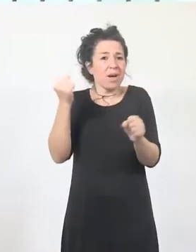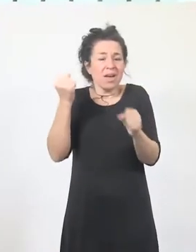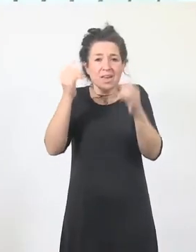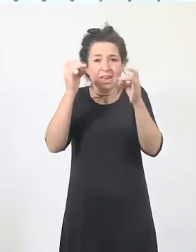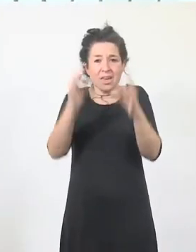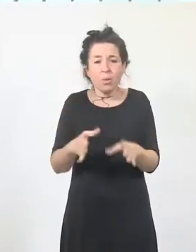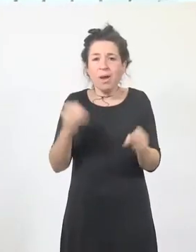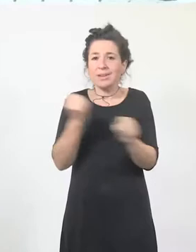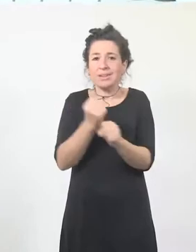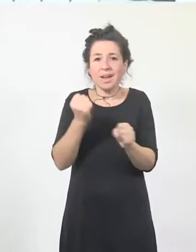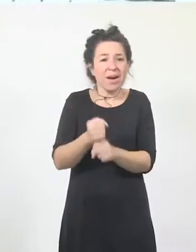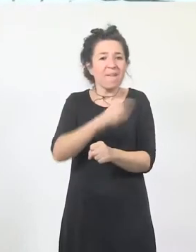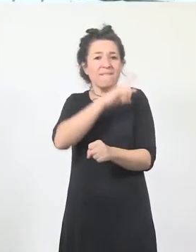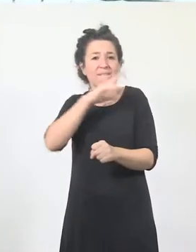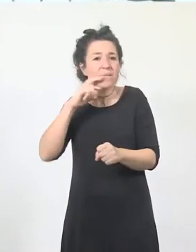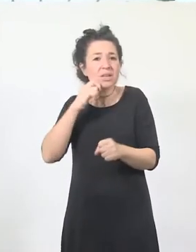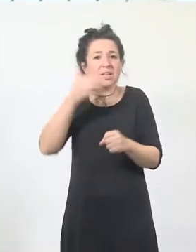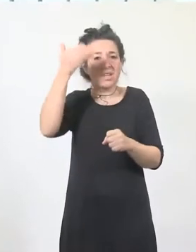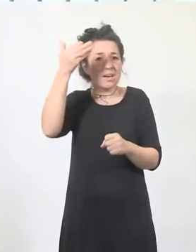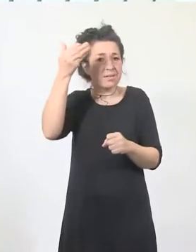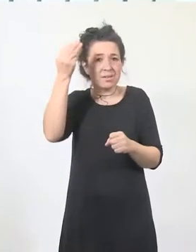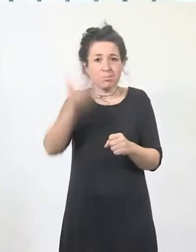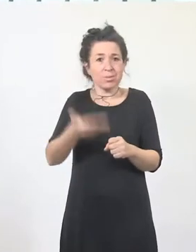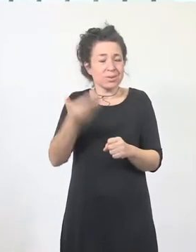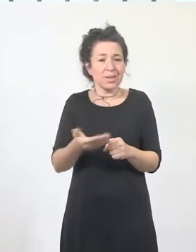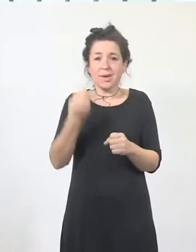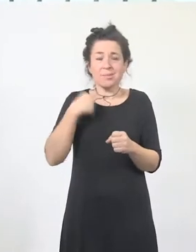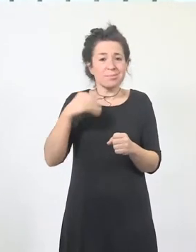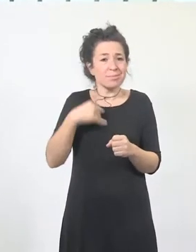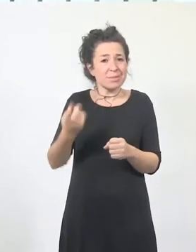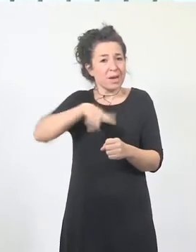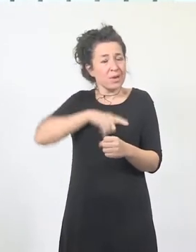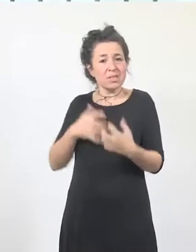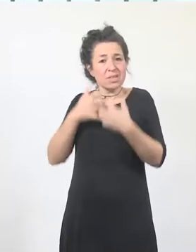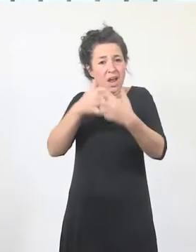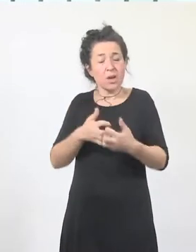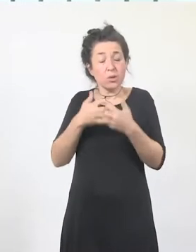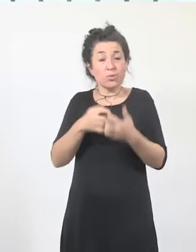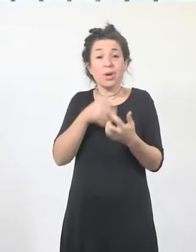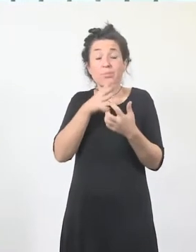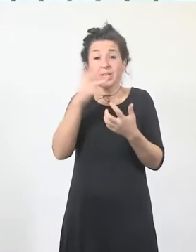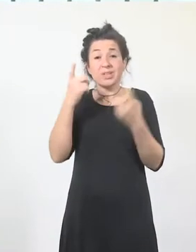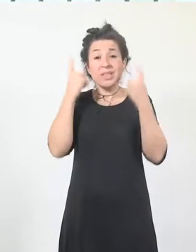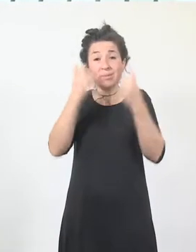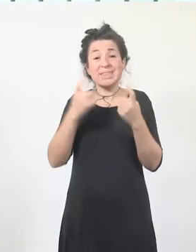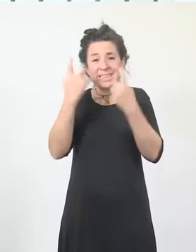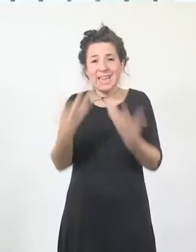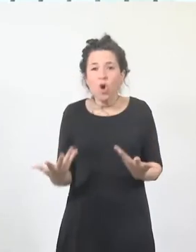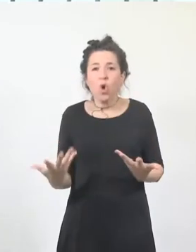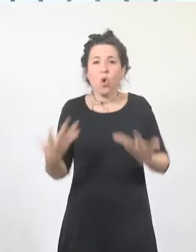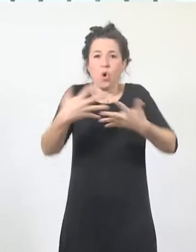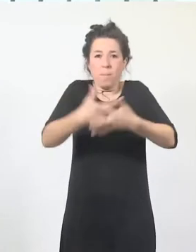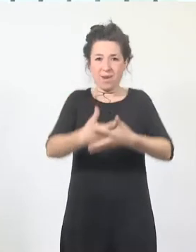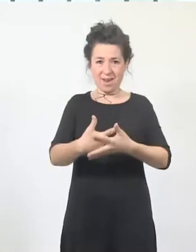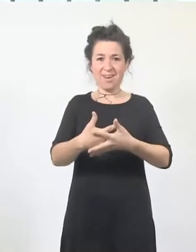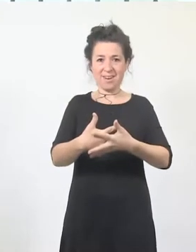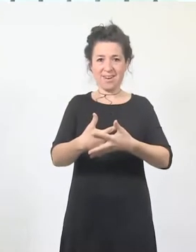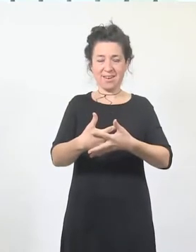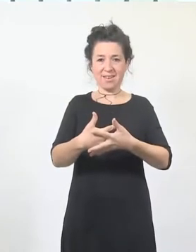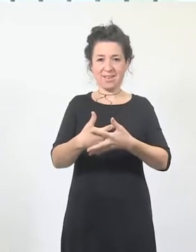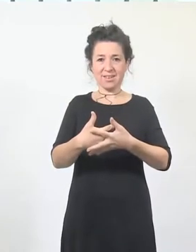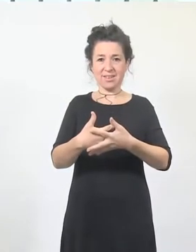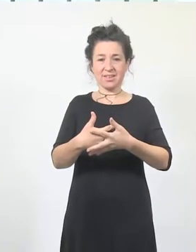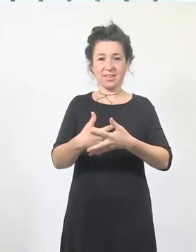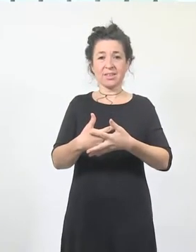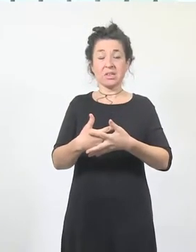de la misma forma y tener la misma importancia en nuestra lucha. Esa es la combinación que estamos intentando hacer, y yo